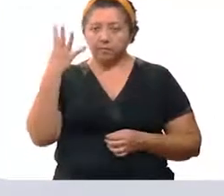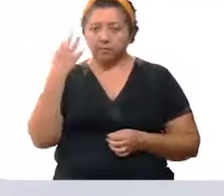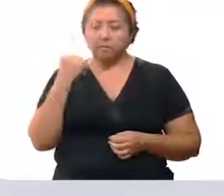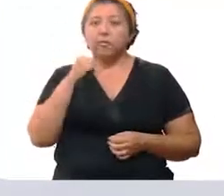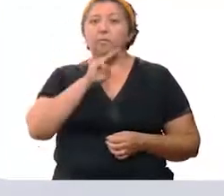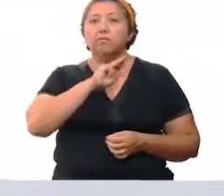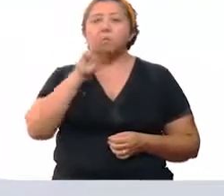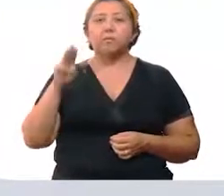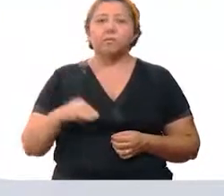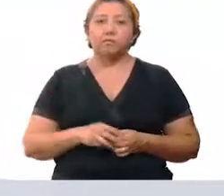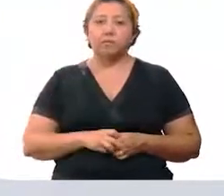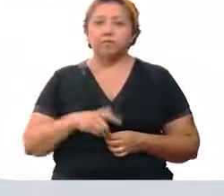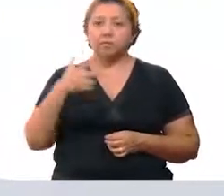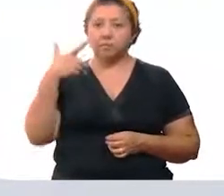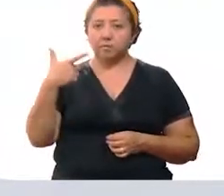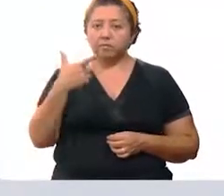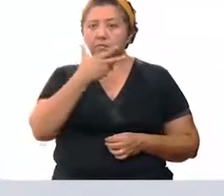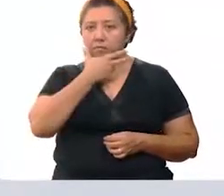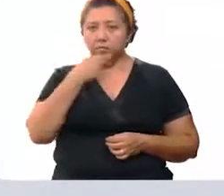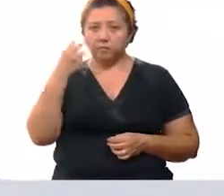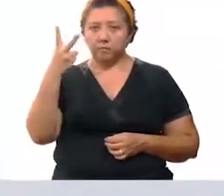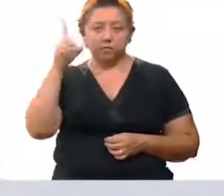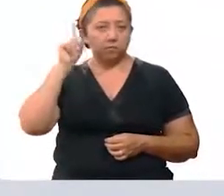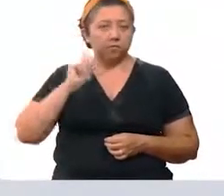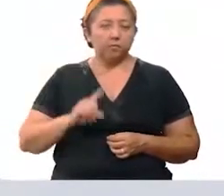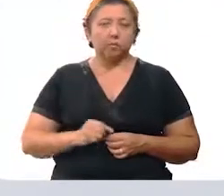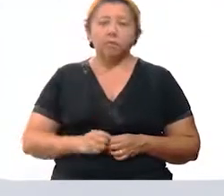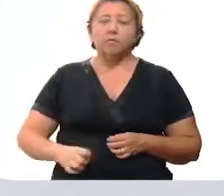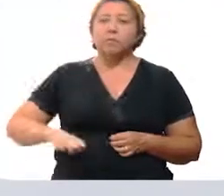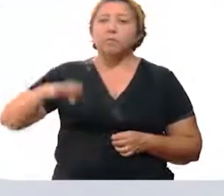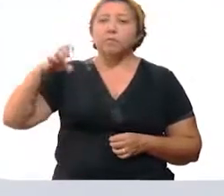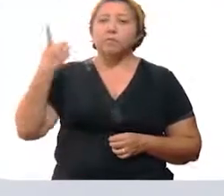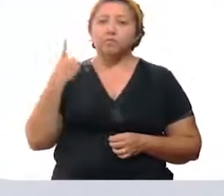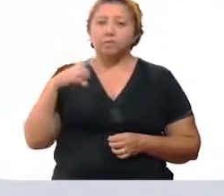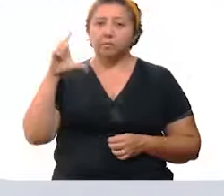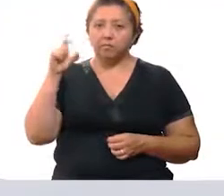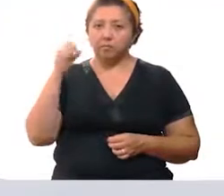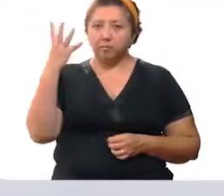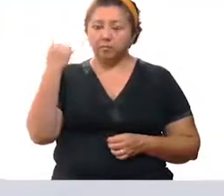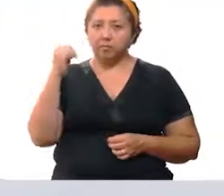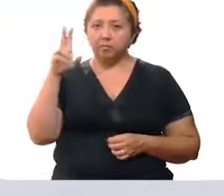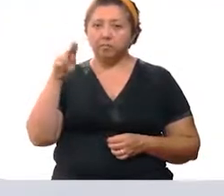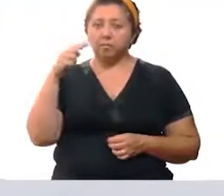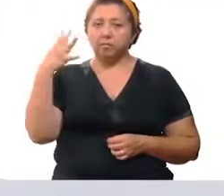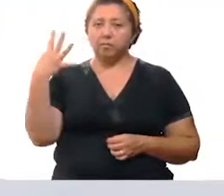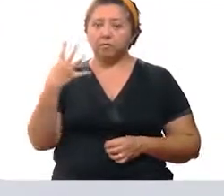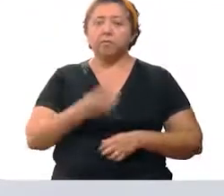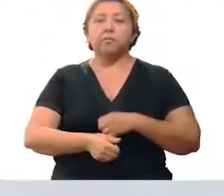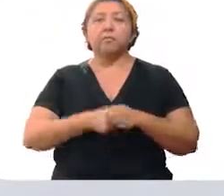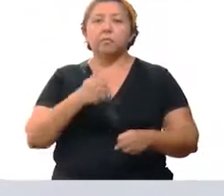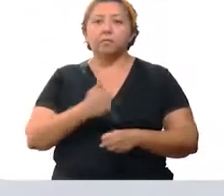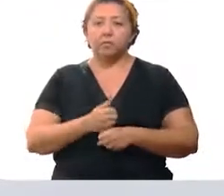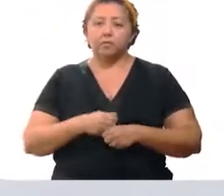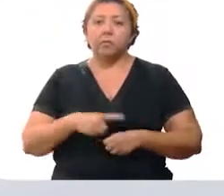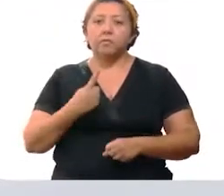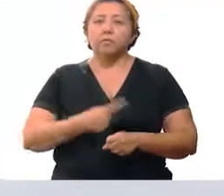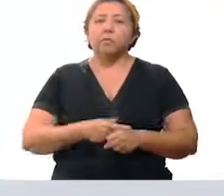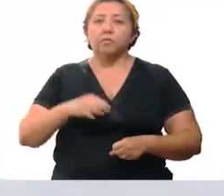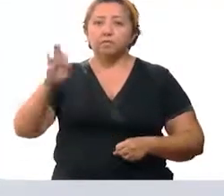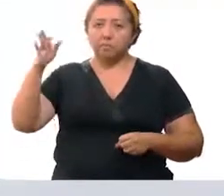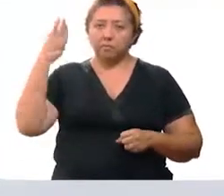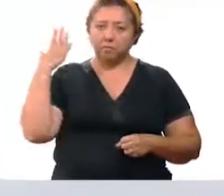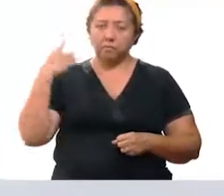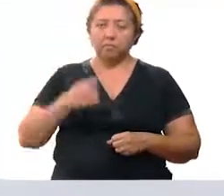9 fallecimientos. Son 7 hombres y 2 mujeres, de un rango de edad de 29 a 84 años. Sus